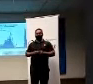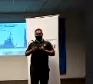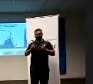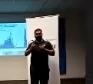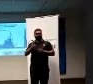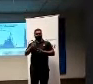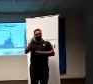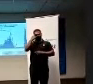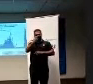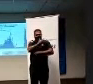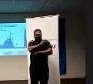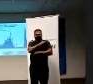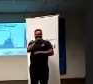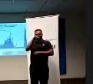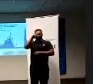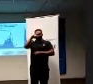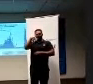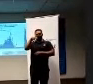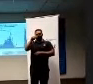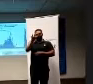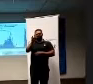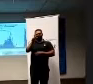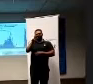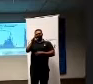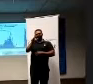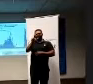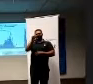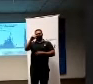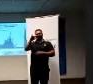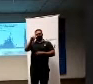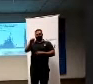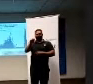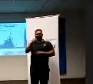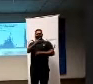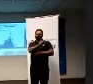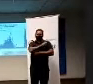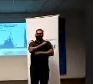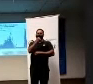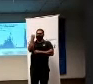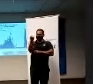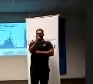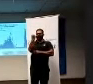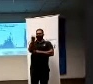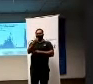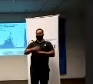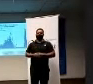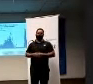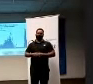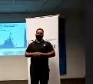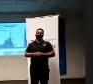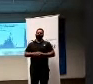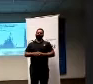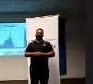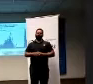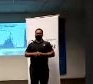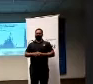aparte de tener influenza y tener COVID, también podemos empeorar más los cuadros en las personas. Entonces,